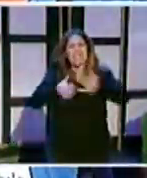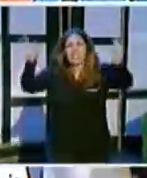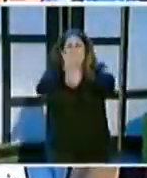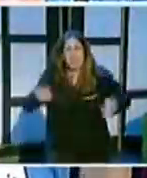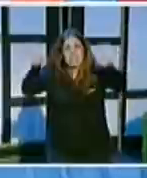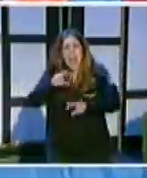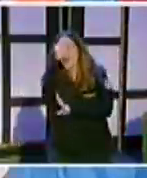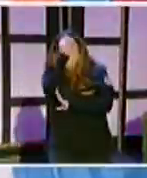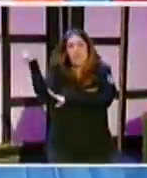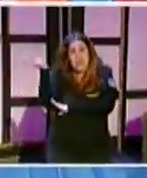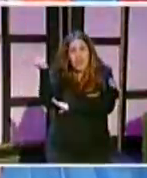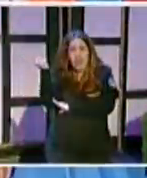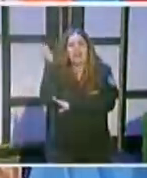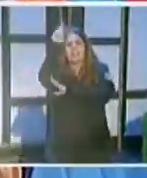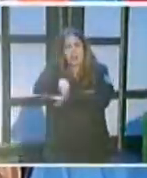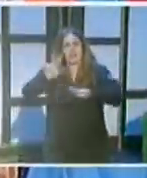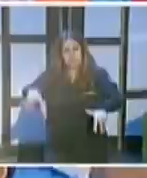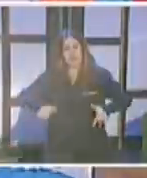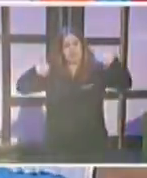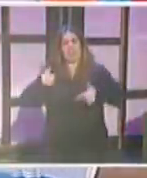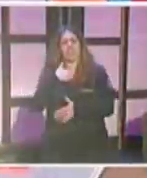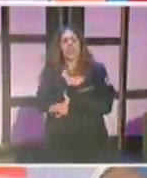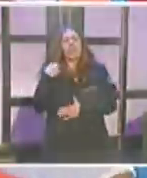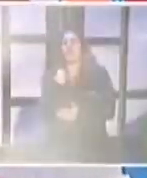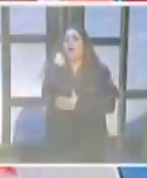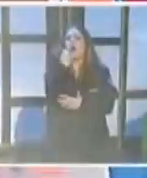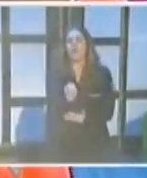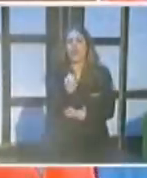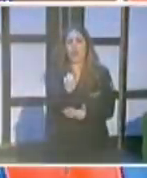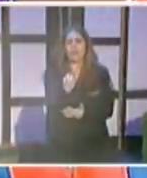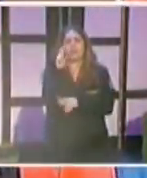olvidada. Permítanme este detalle, solo quiero dar mi apoyo.